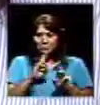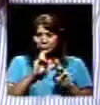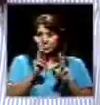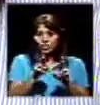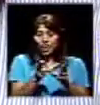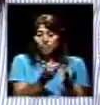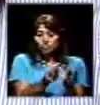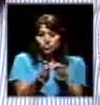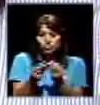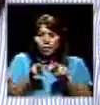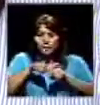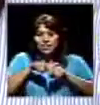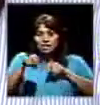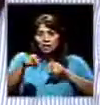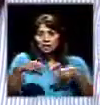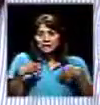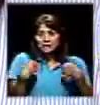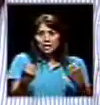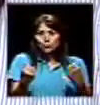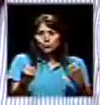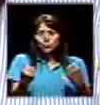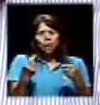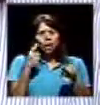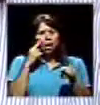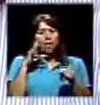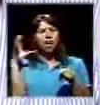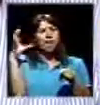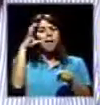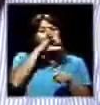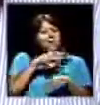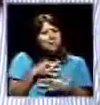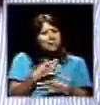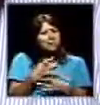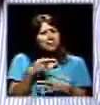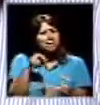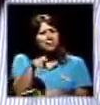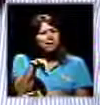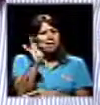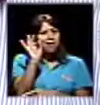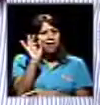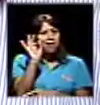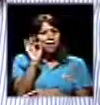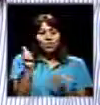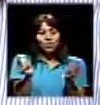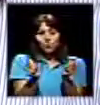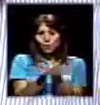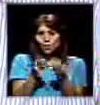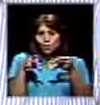cosas curiosas que resultó es con los métodos tradicionales,